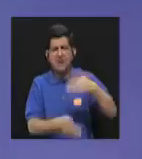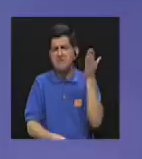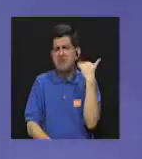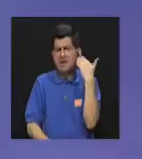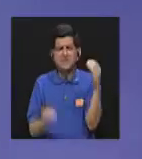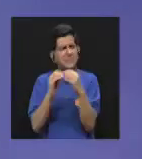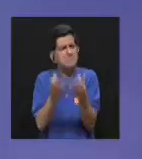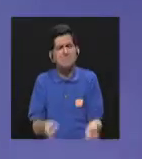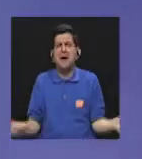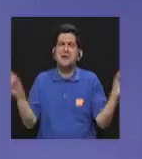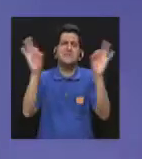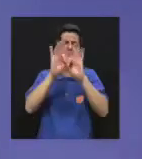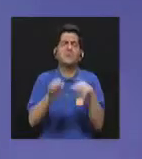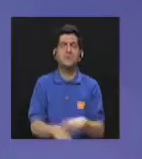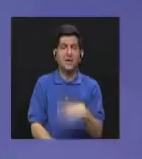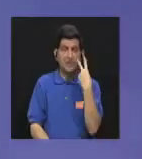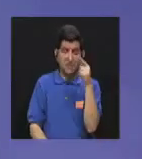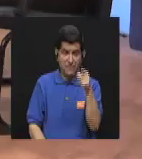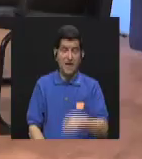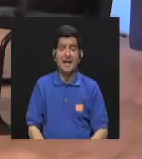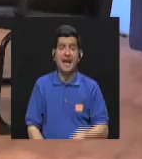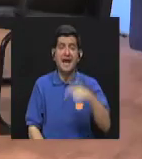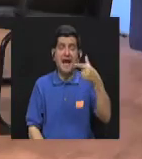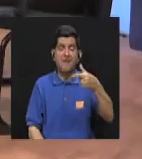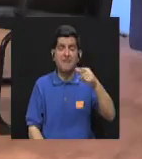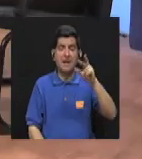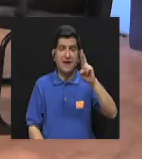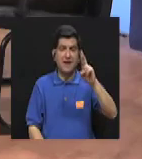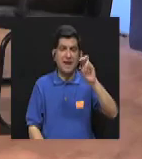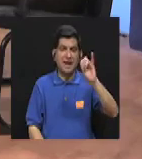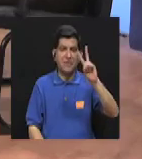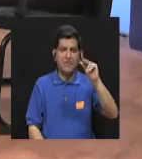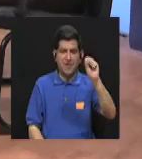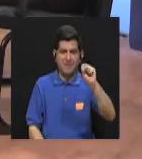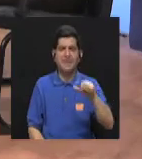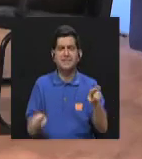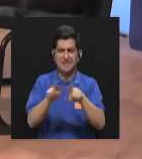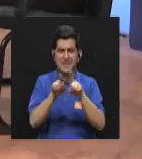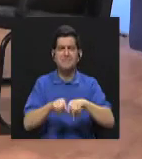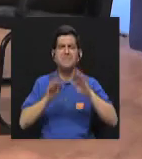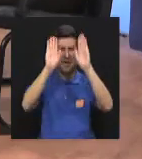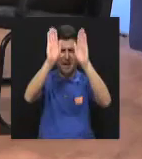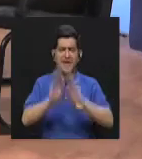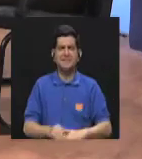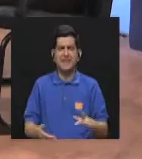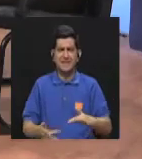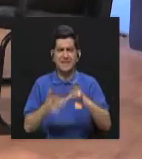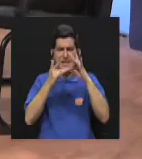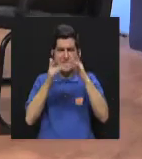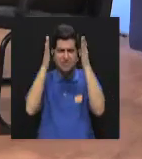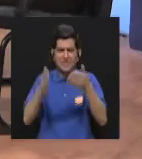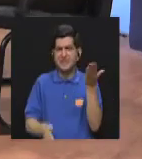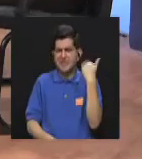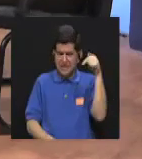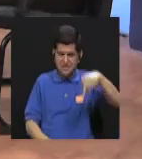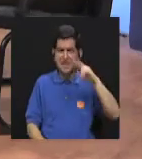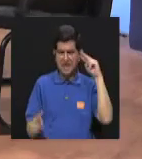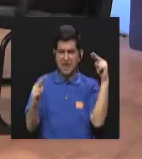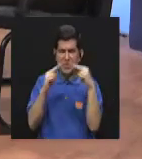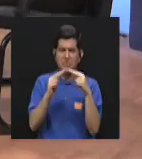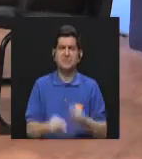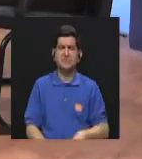más importante. Ahí vemos en las imágenes a Gabriela Rivas dedicándose, que además es una excelente sonidista que conocemos aquí desde el